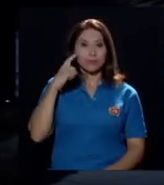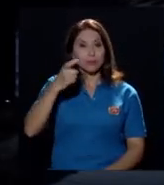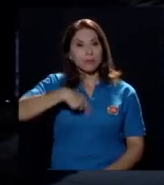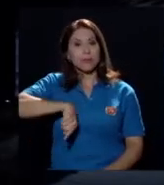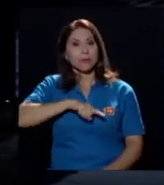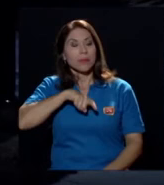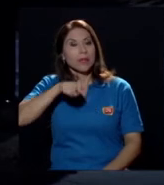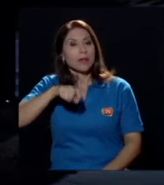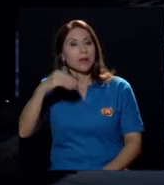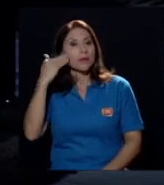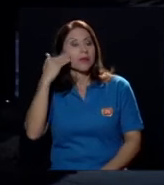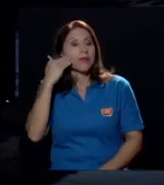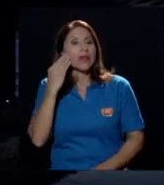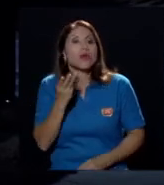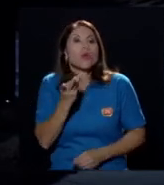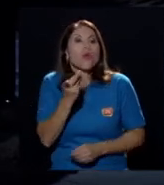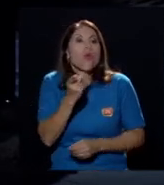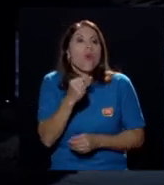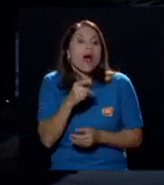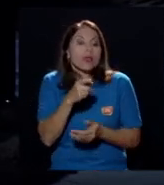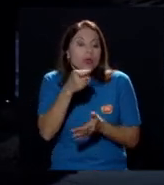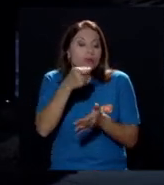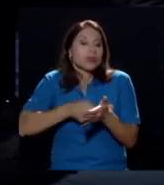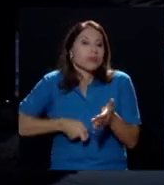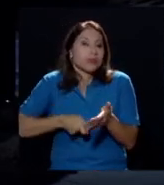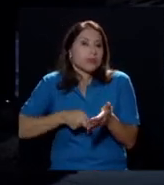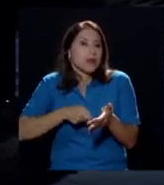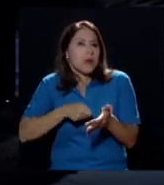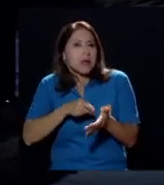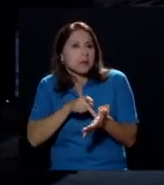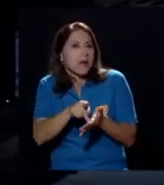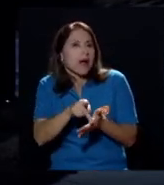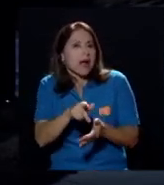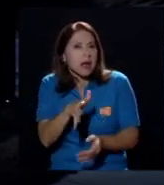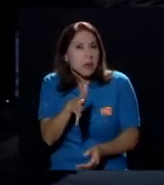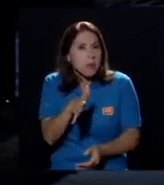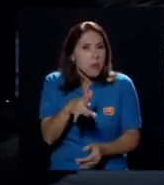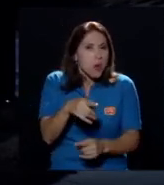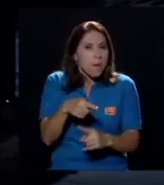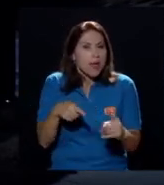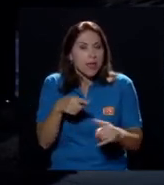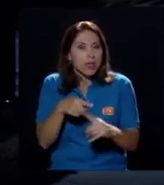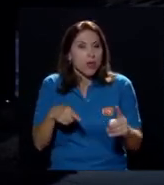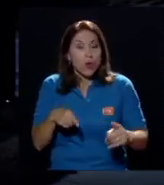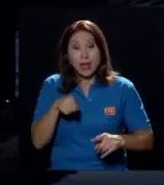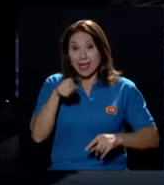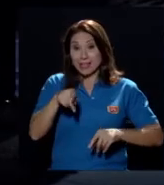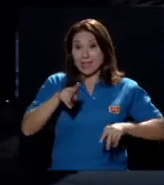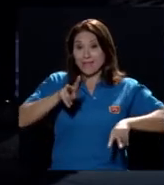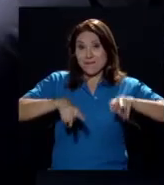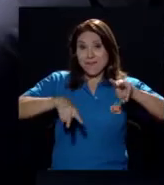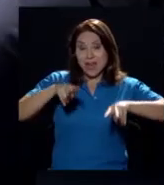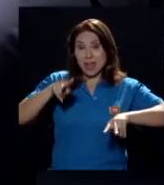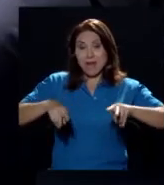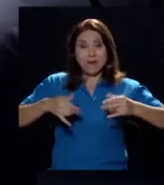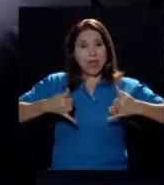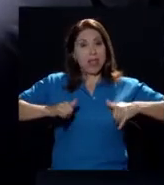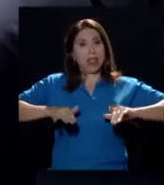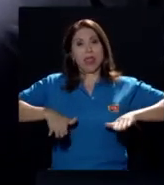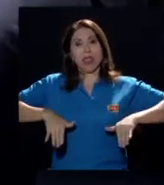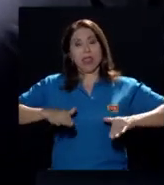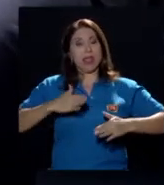promedio que se pagan. Uh-huh. Es una variable que no está disponible,